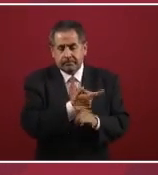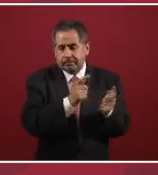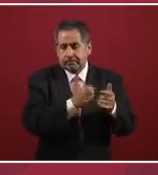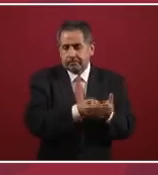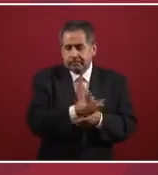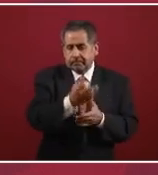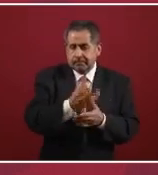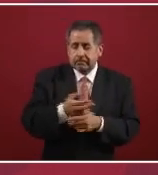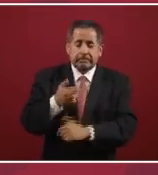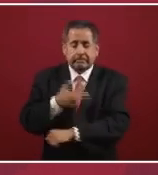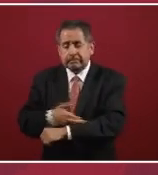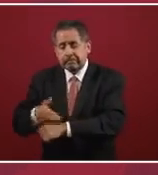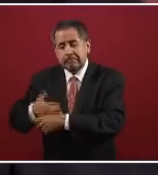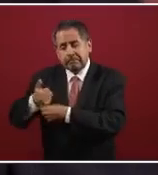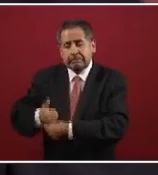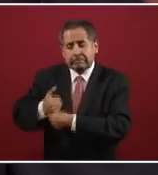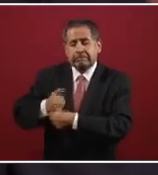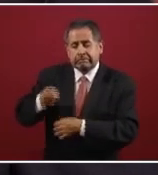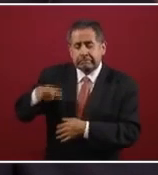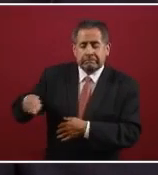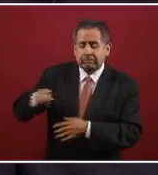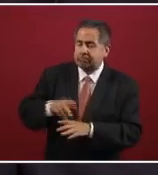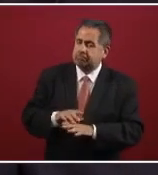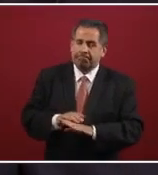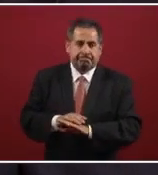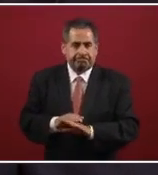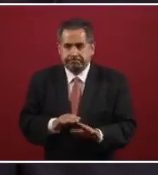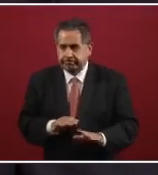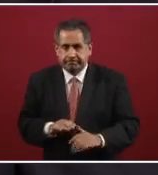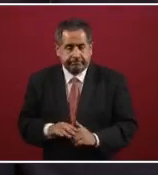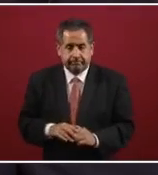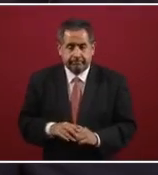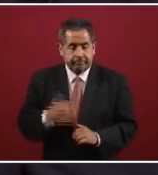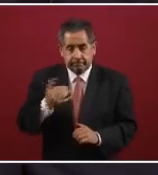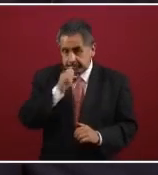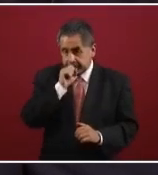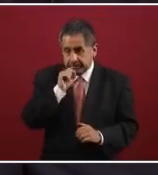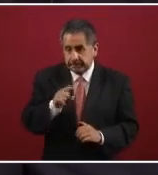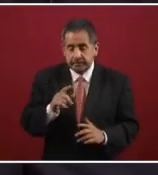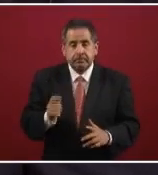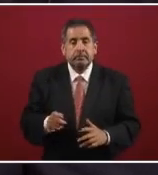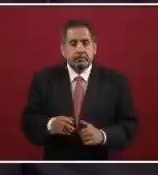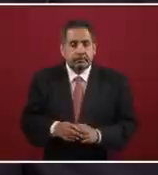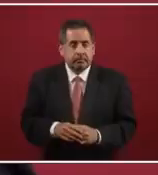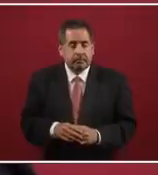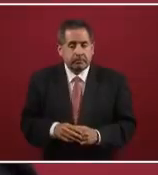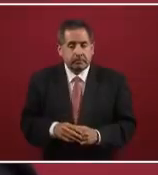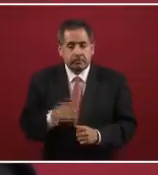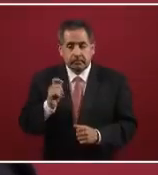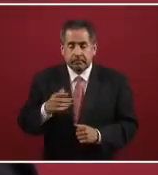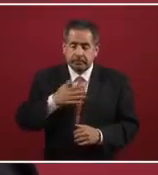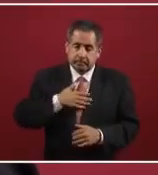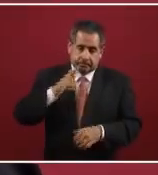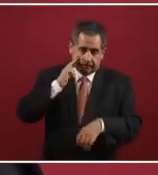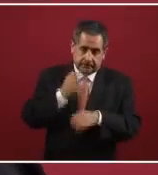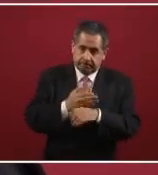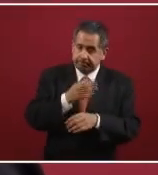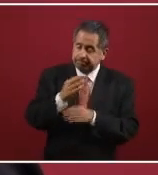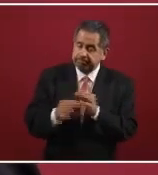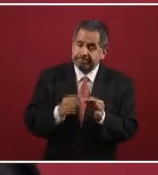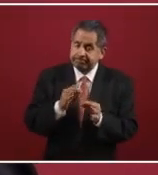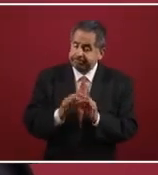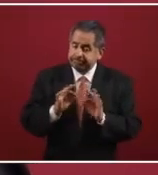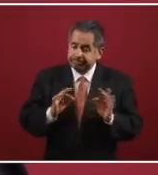se liberen a sus hijos y es mi obligación